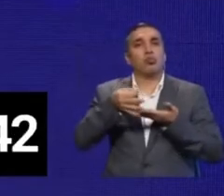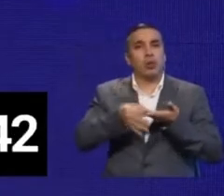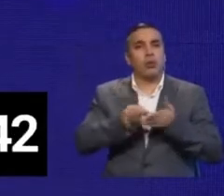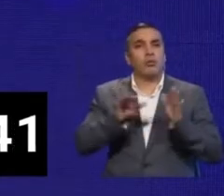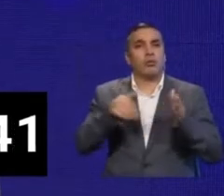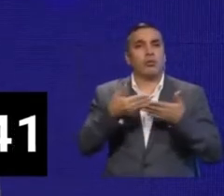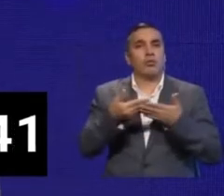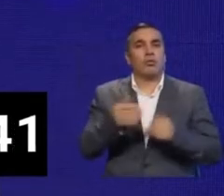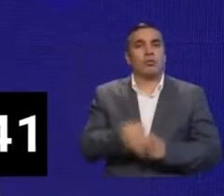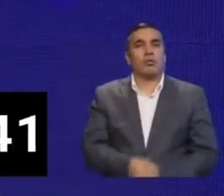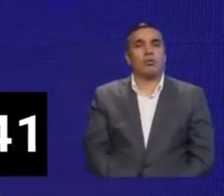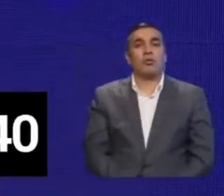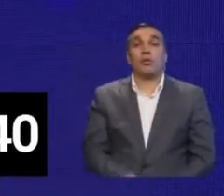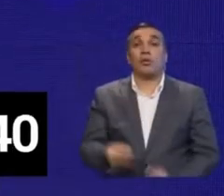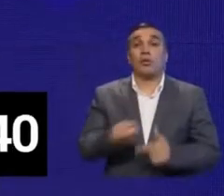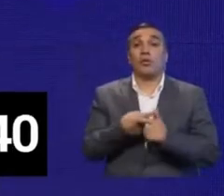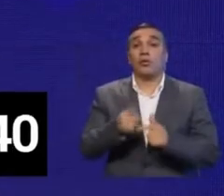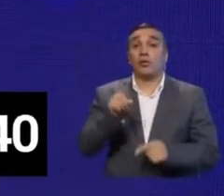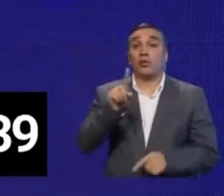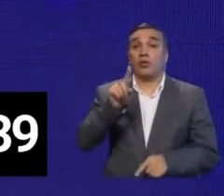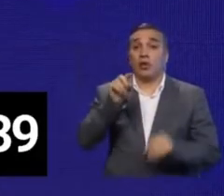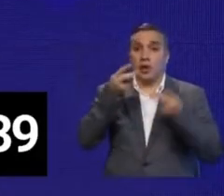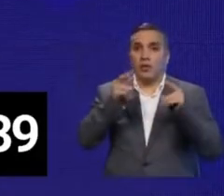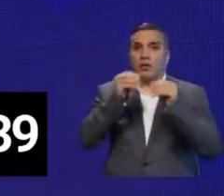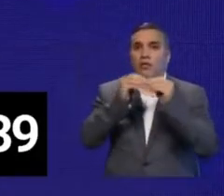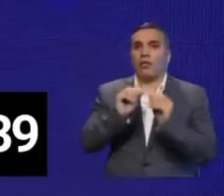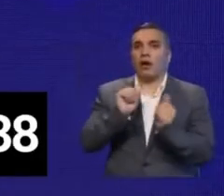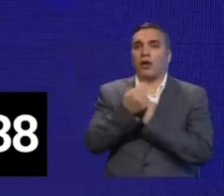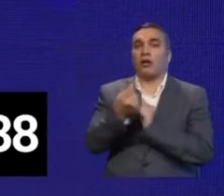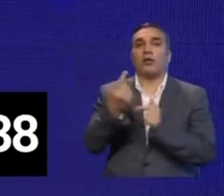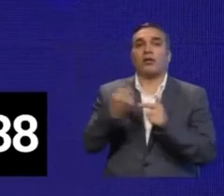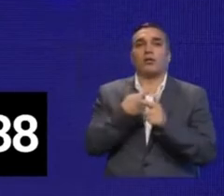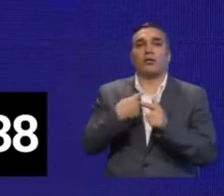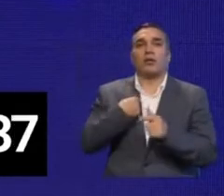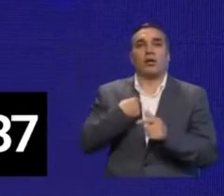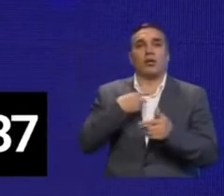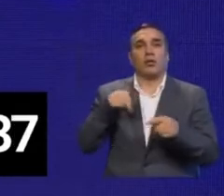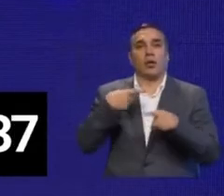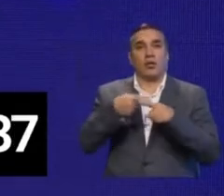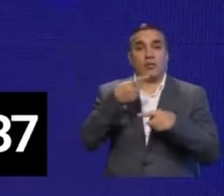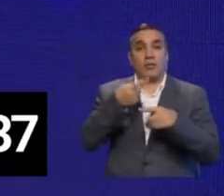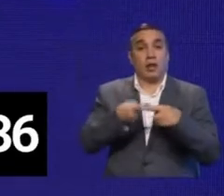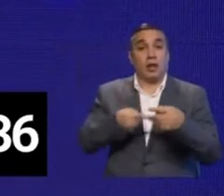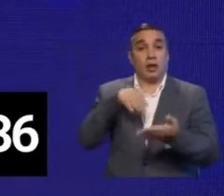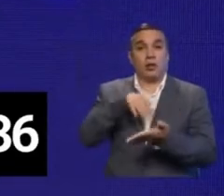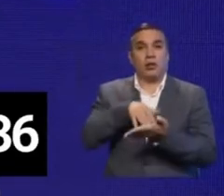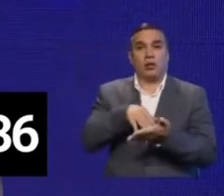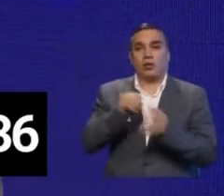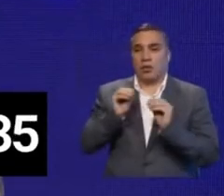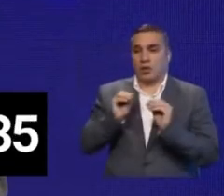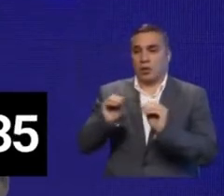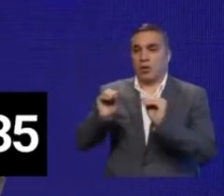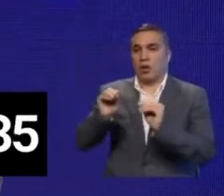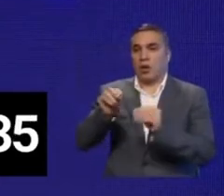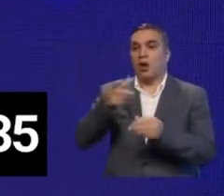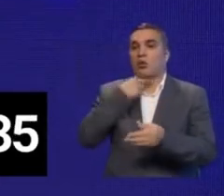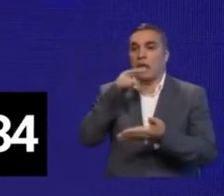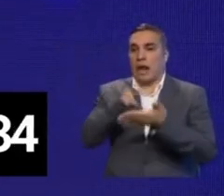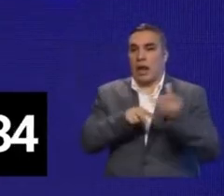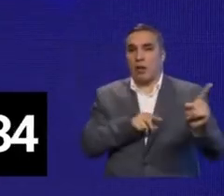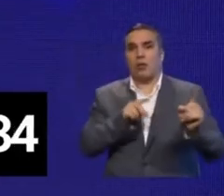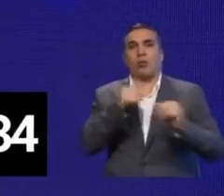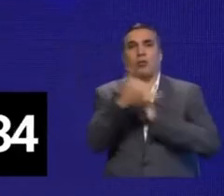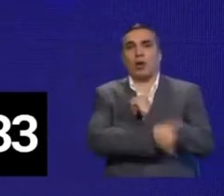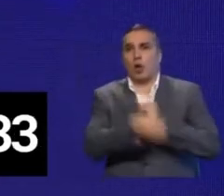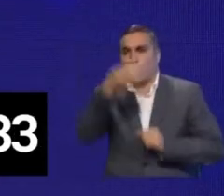formación en los individuos, de tal forma que no podemos imponer a la mitad de la educación de alguien hacer que le guste la lectura o hacer del país un